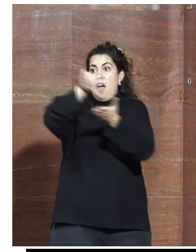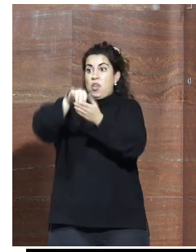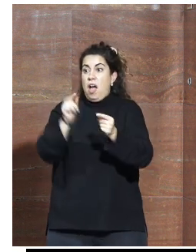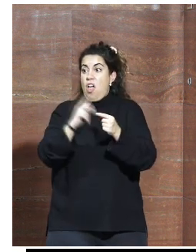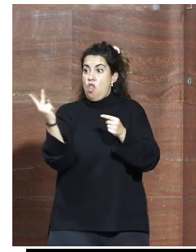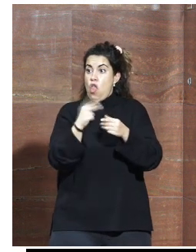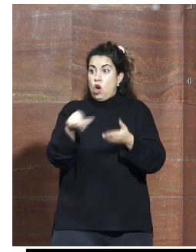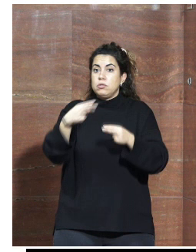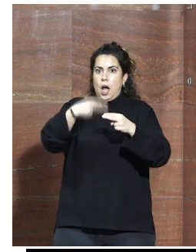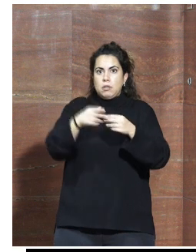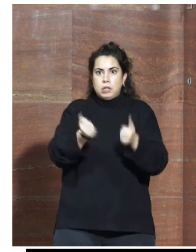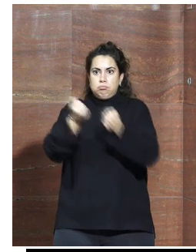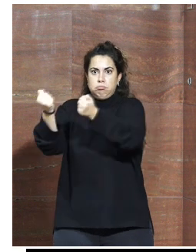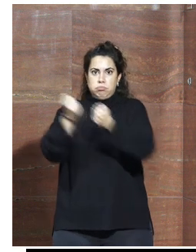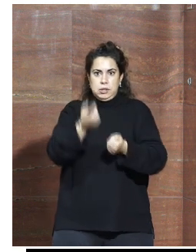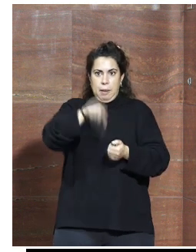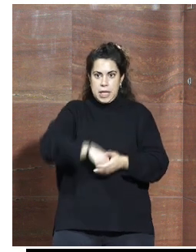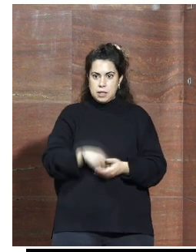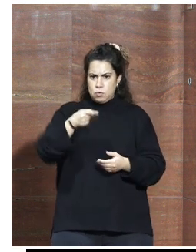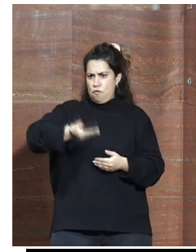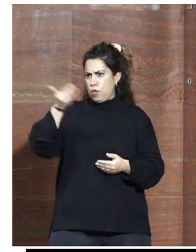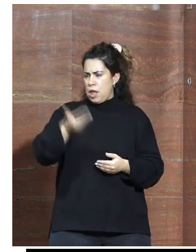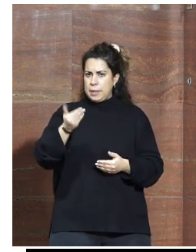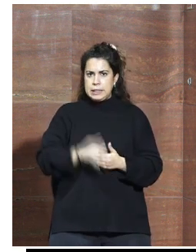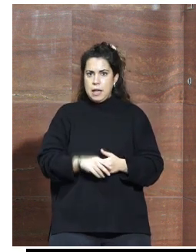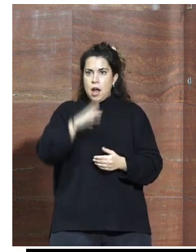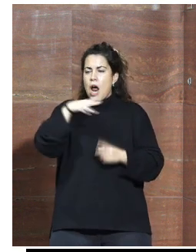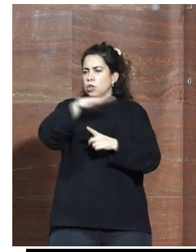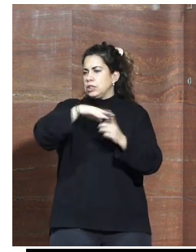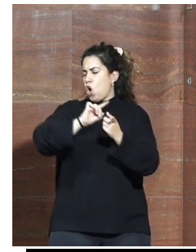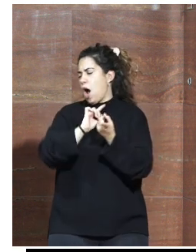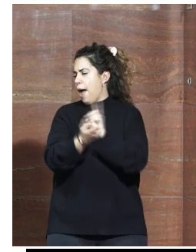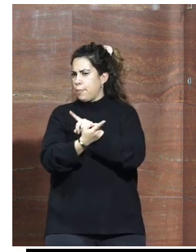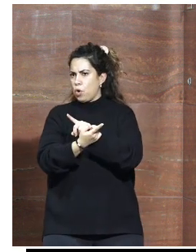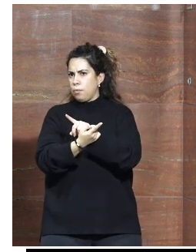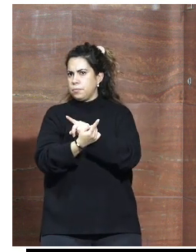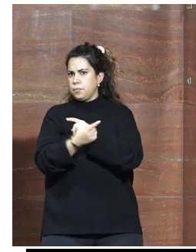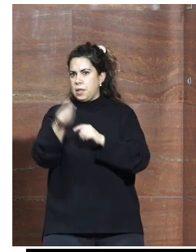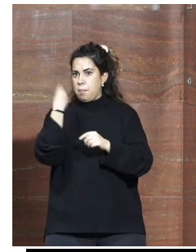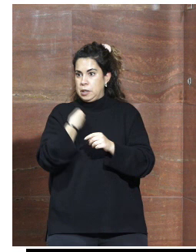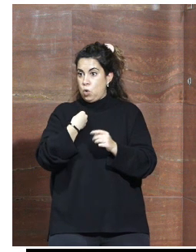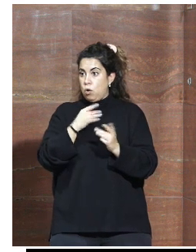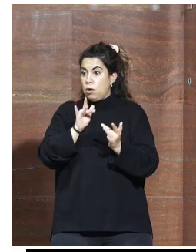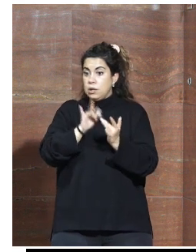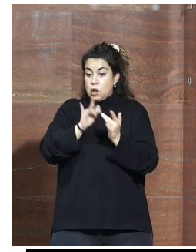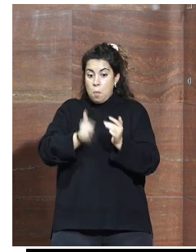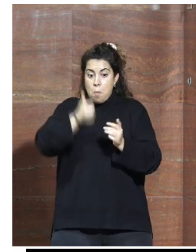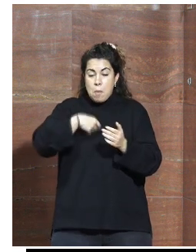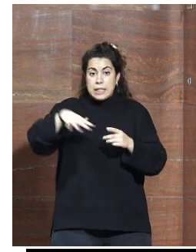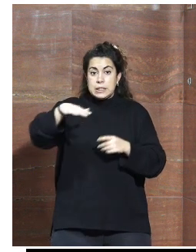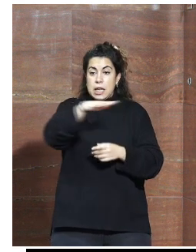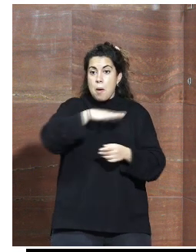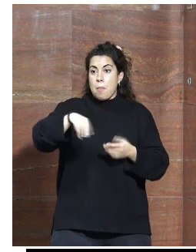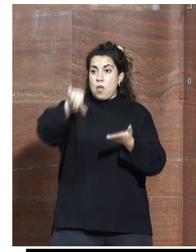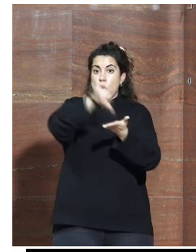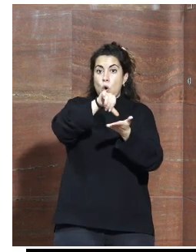interurbano, pero es un elemento fundamental. Donde ya cambiamos de contexto, ahí sí que estamos interactuando mucho más con el espacio urbano que con